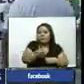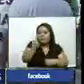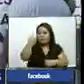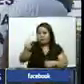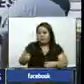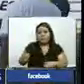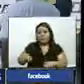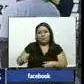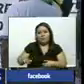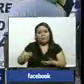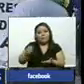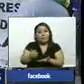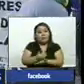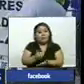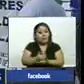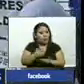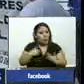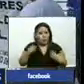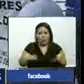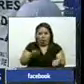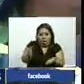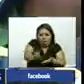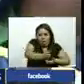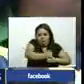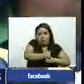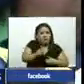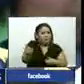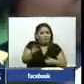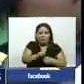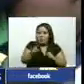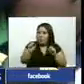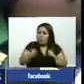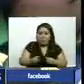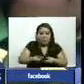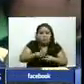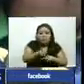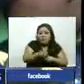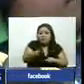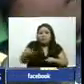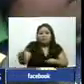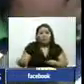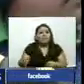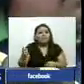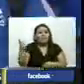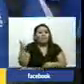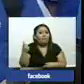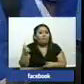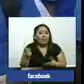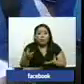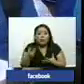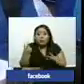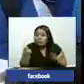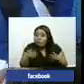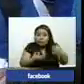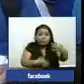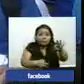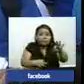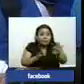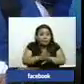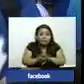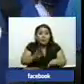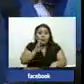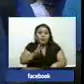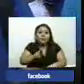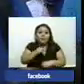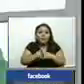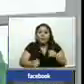Municipal, asegurando que no hay retención. Agregó que no las pueden entregar porque no existe una resolución judicial en firme que